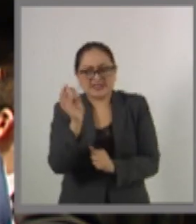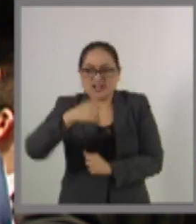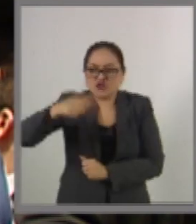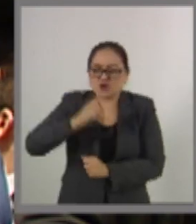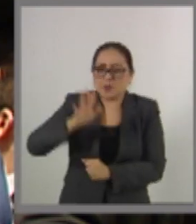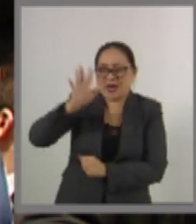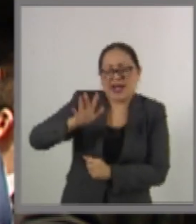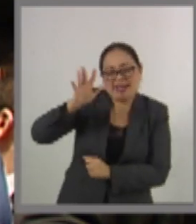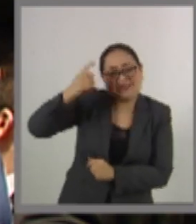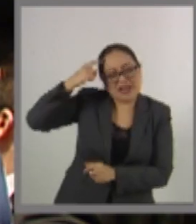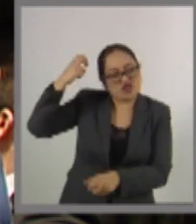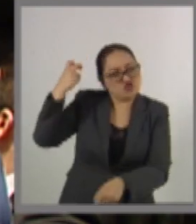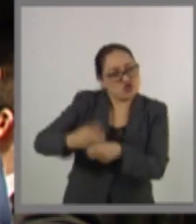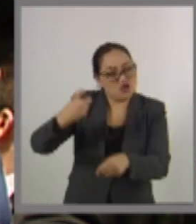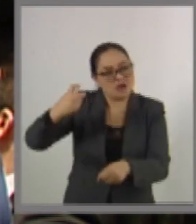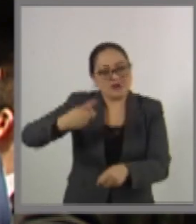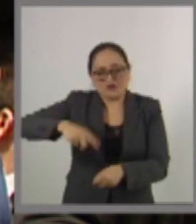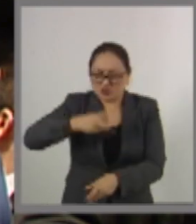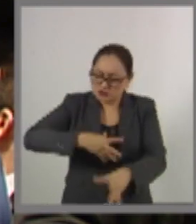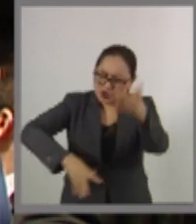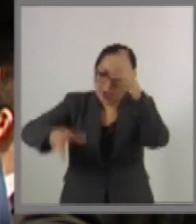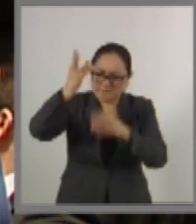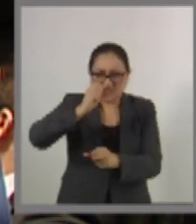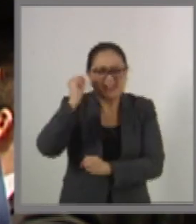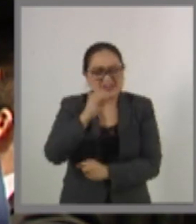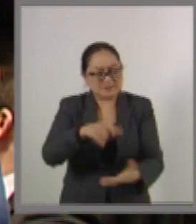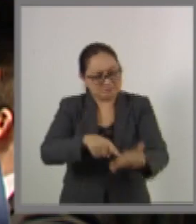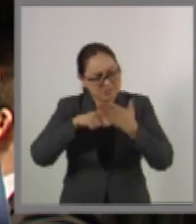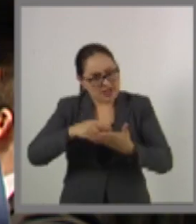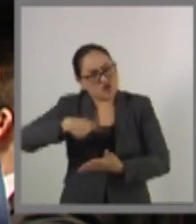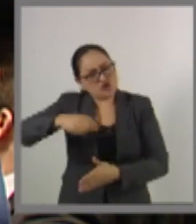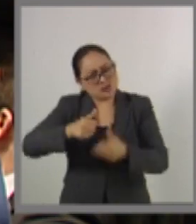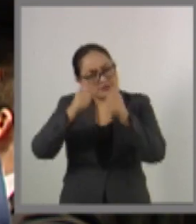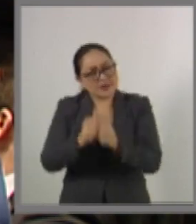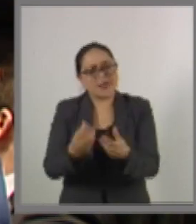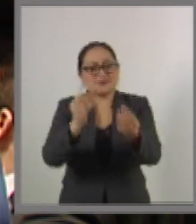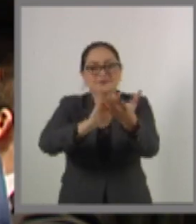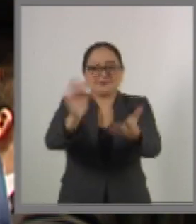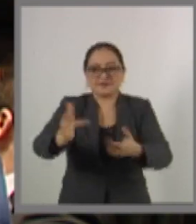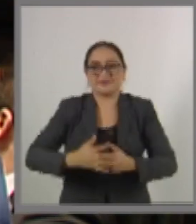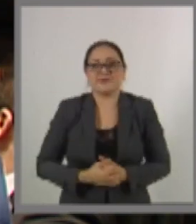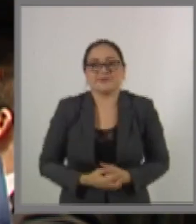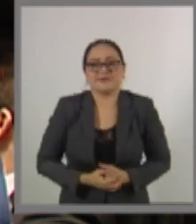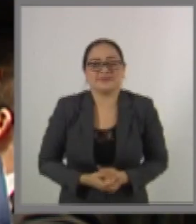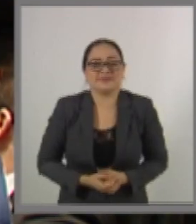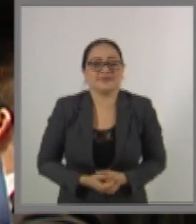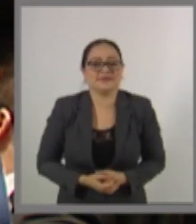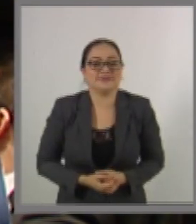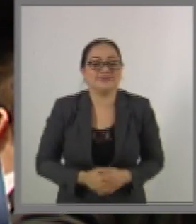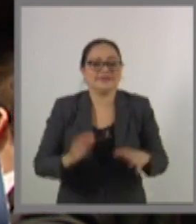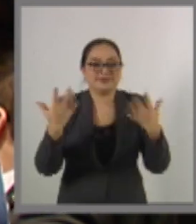cabezaduras, algo aprendimos. Dejaste escuela y acá nos quedamos. Muchas gracias.